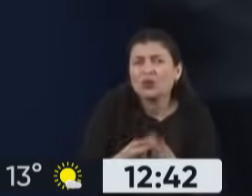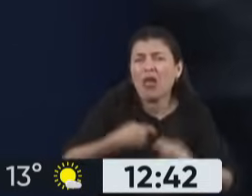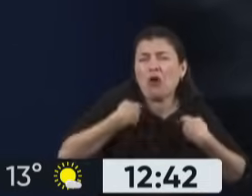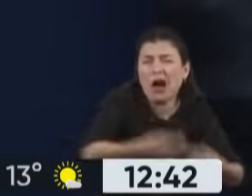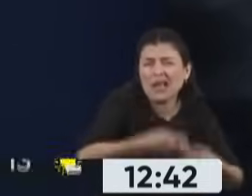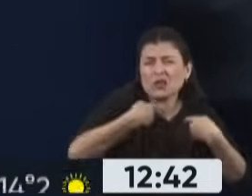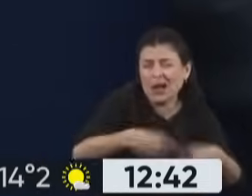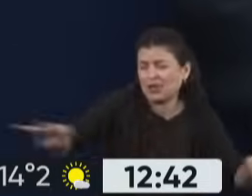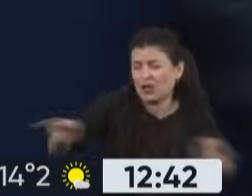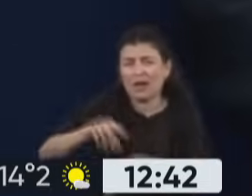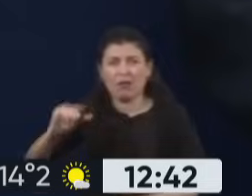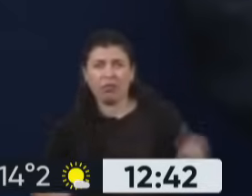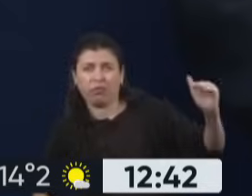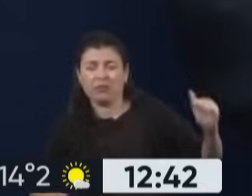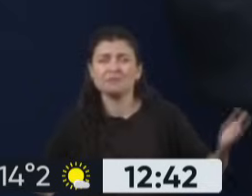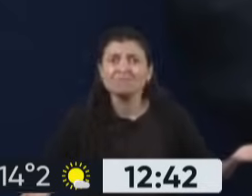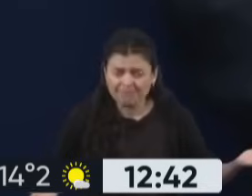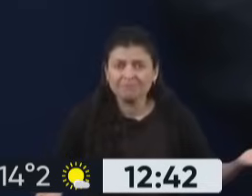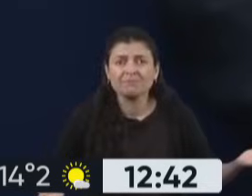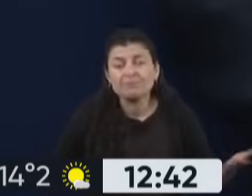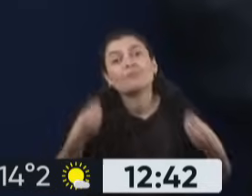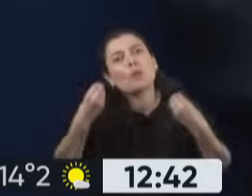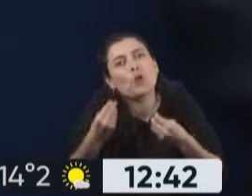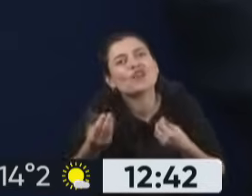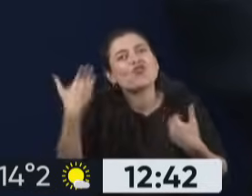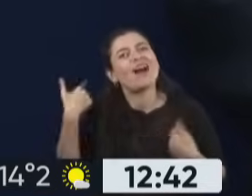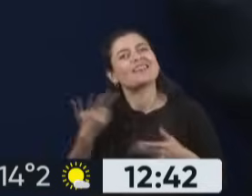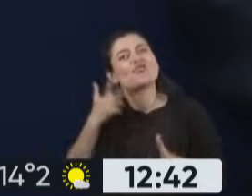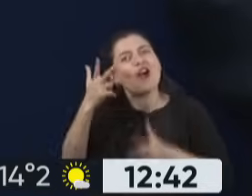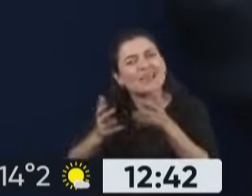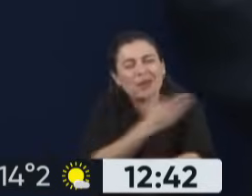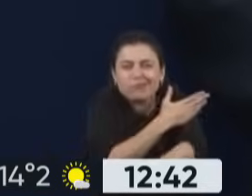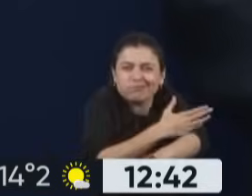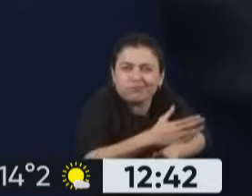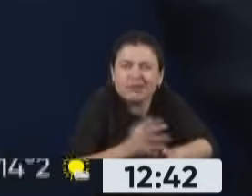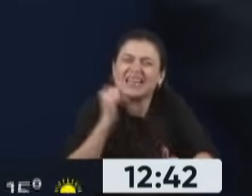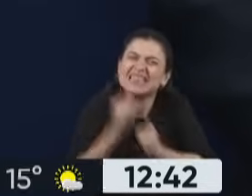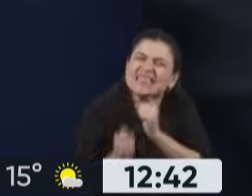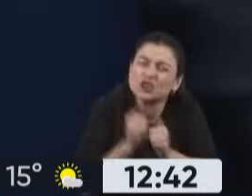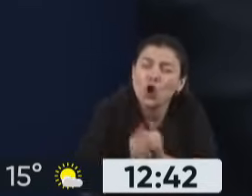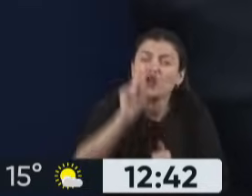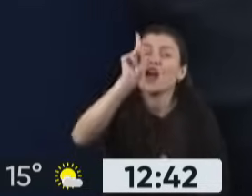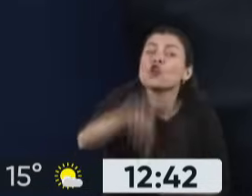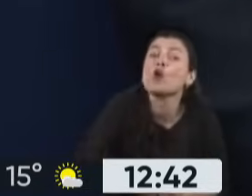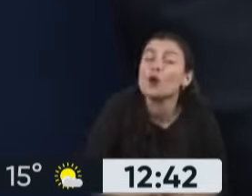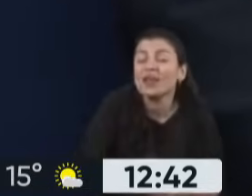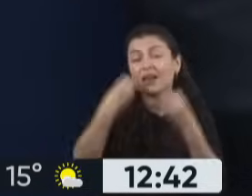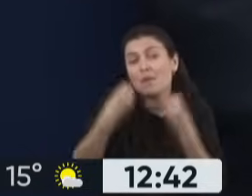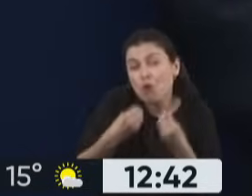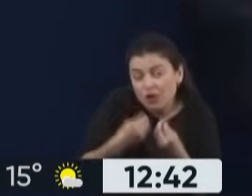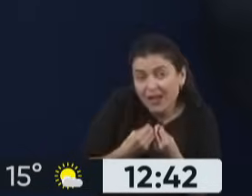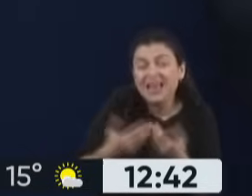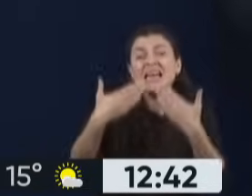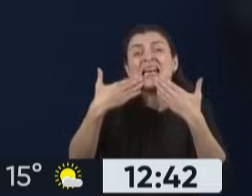Por eso hice toda la línea de cómo se origina esto. Se origina en una política que duplicó